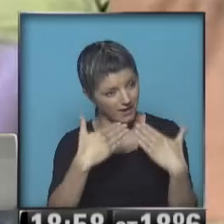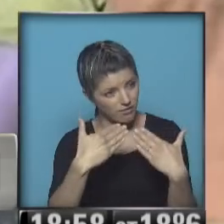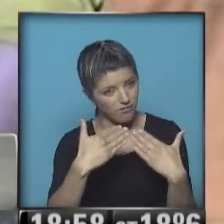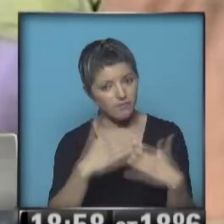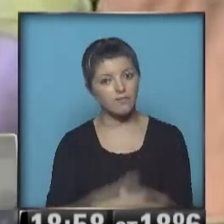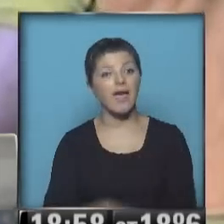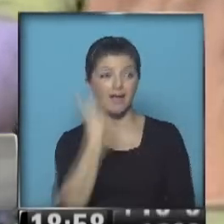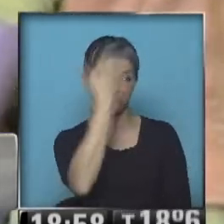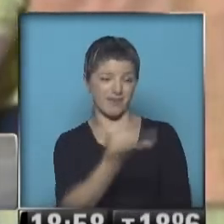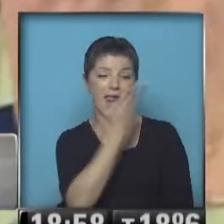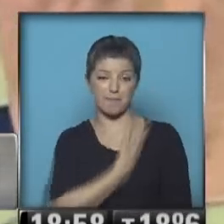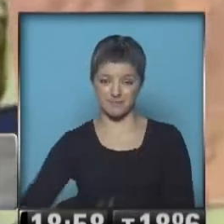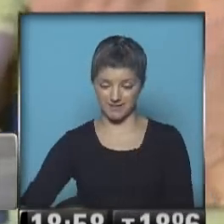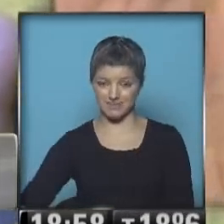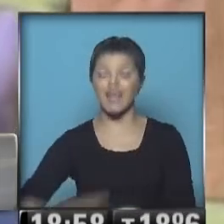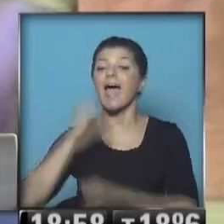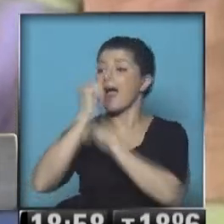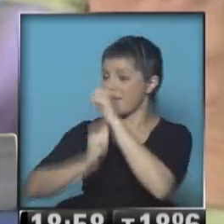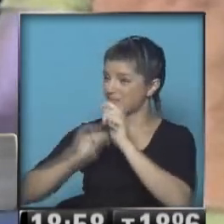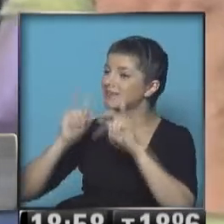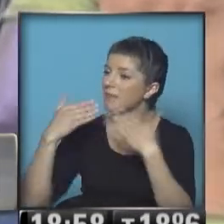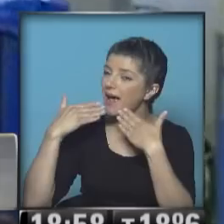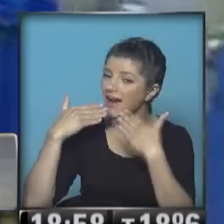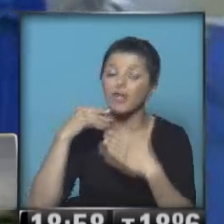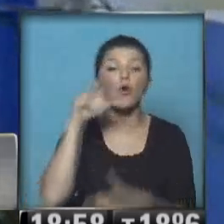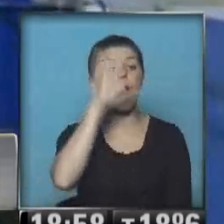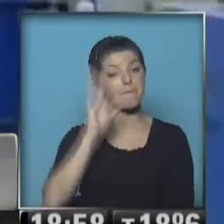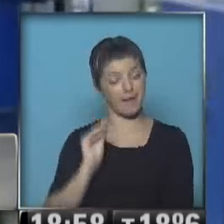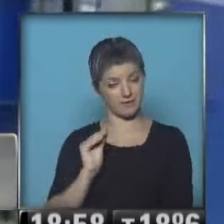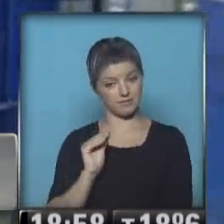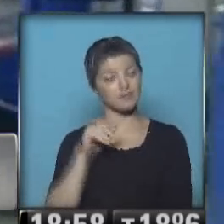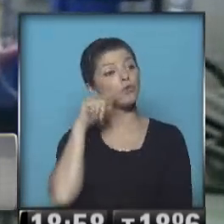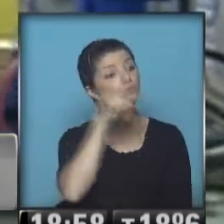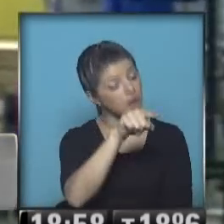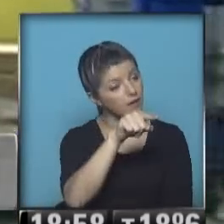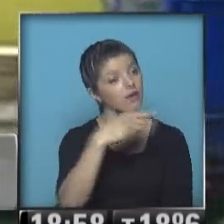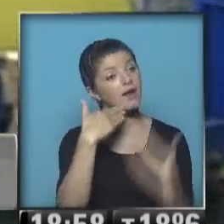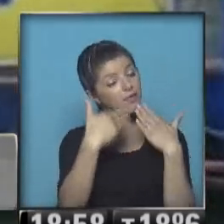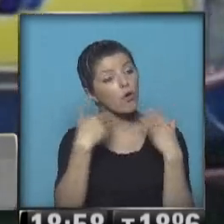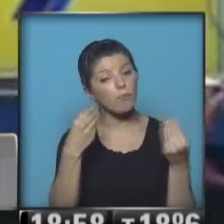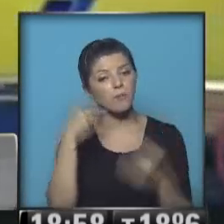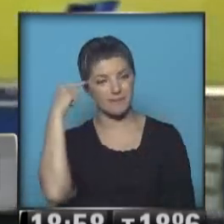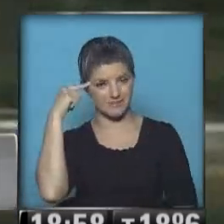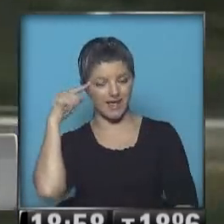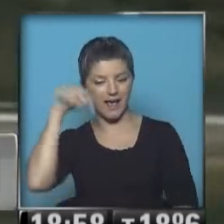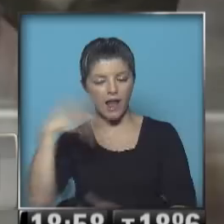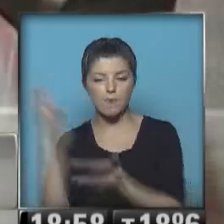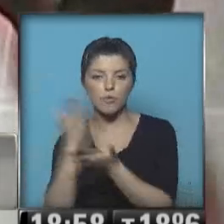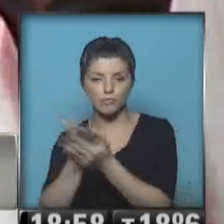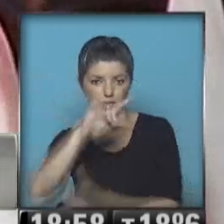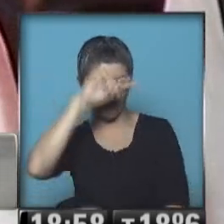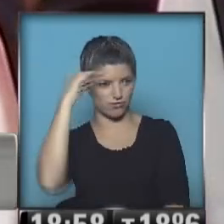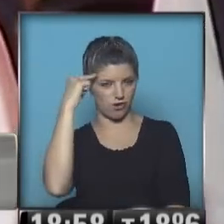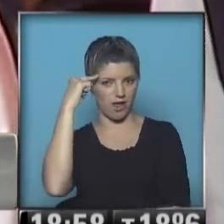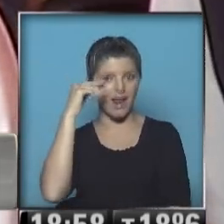señora presidenta, a la empresa, al país, a usted, por apostar a la producción nacional, por apostar